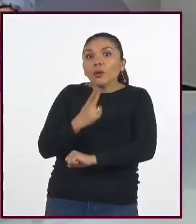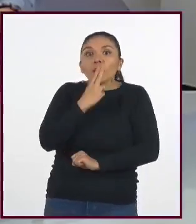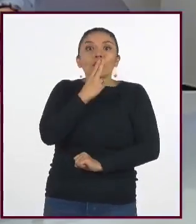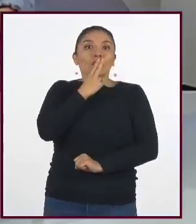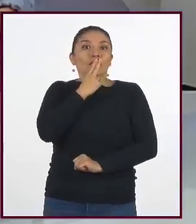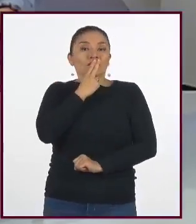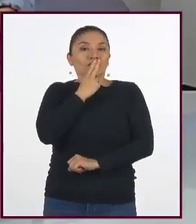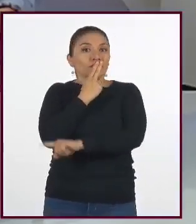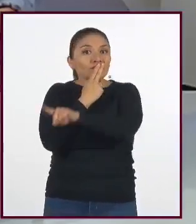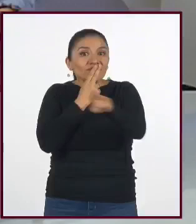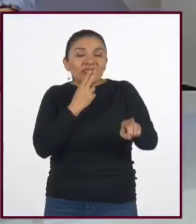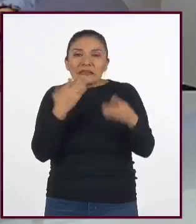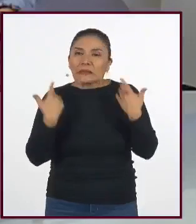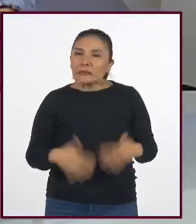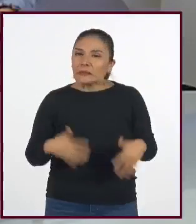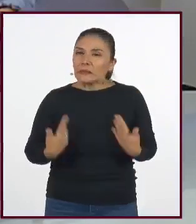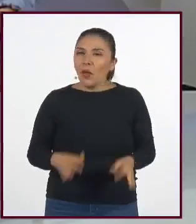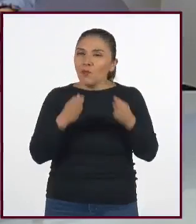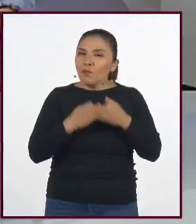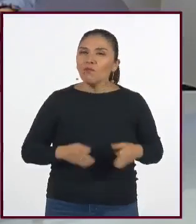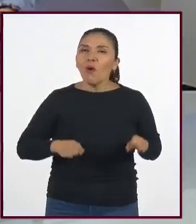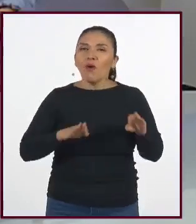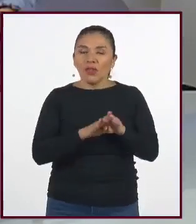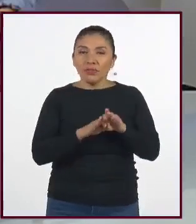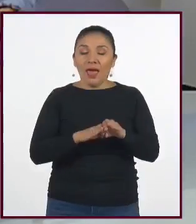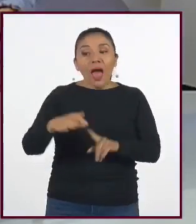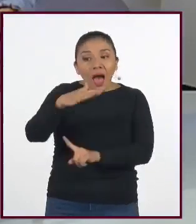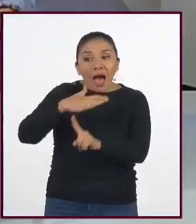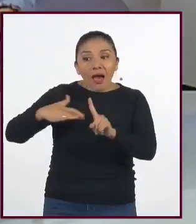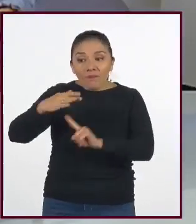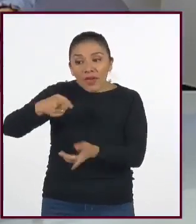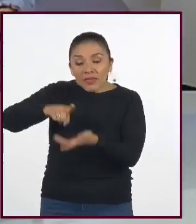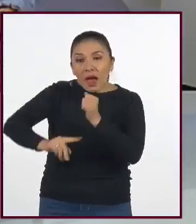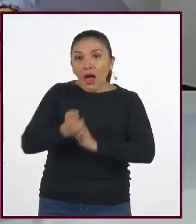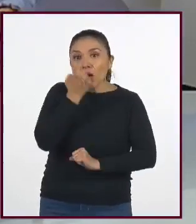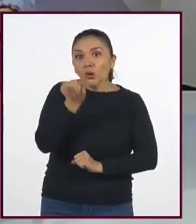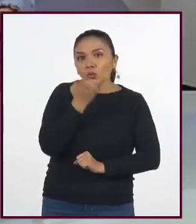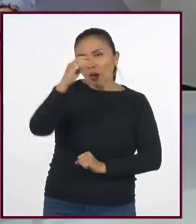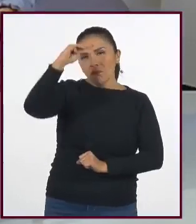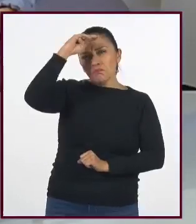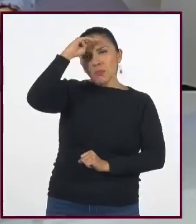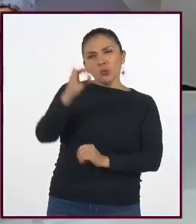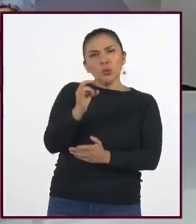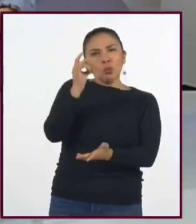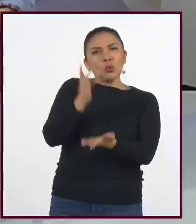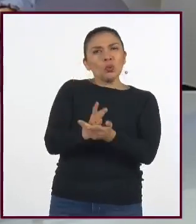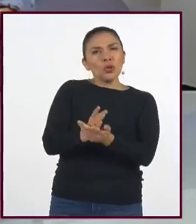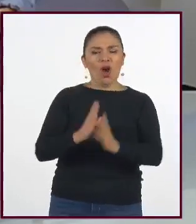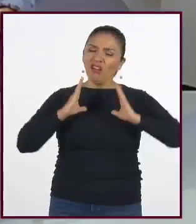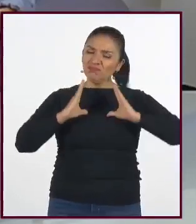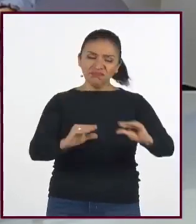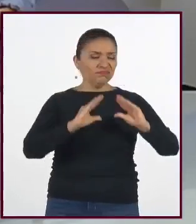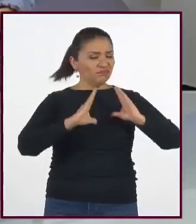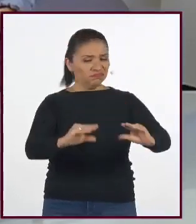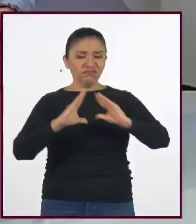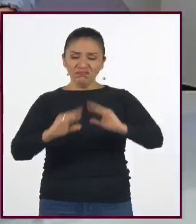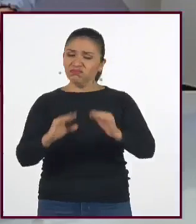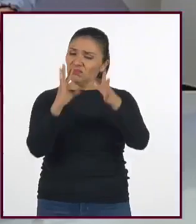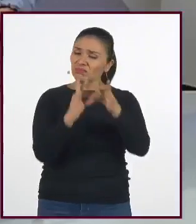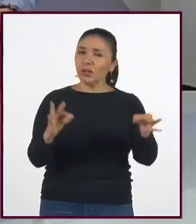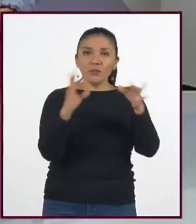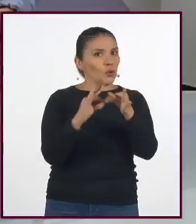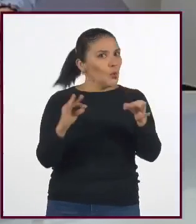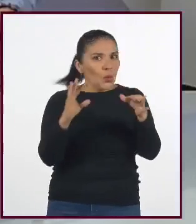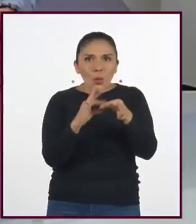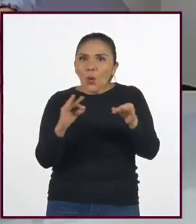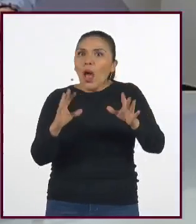rol fundamental. El ambiente escolar no solo es puramente académico, exactamente, es formativo,